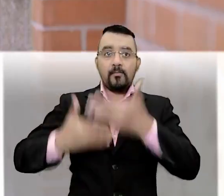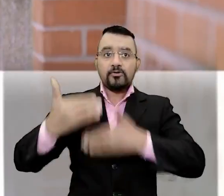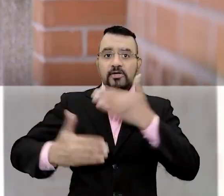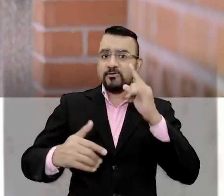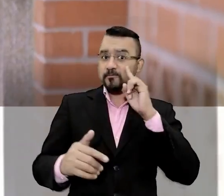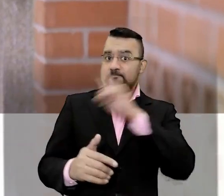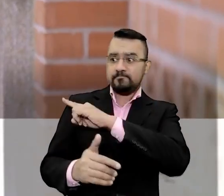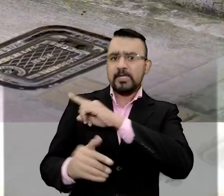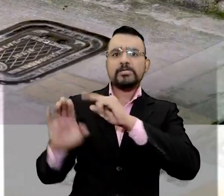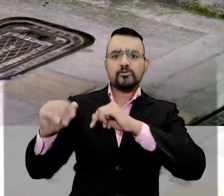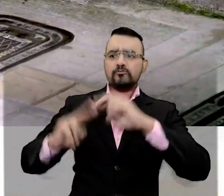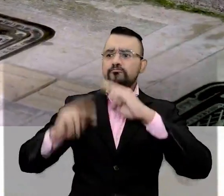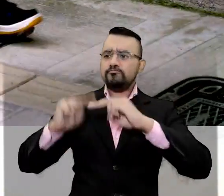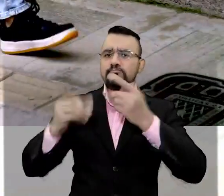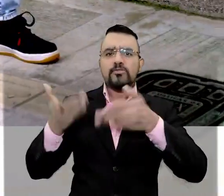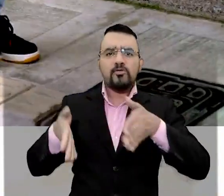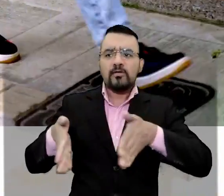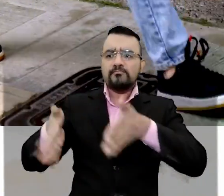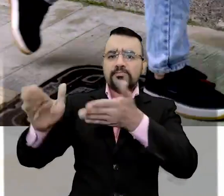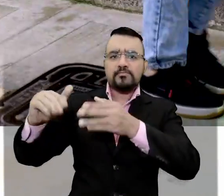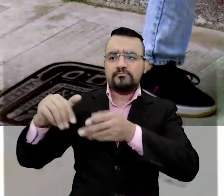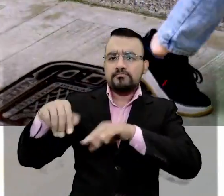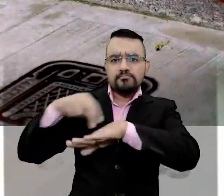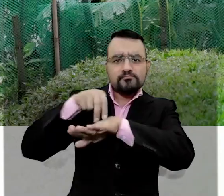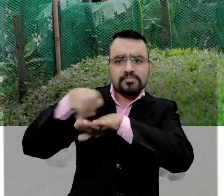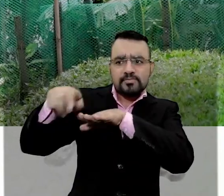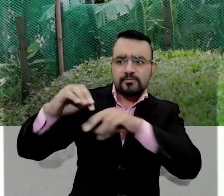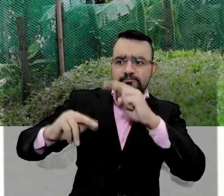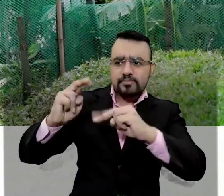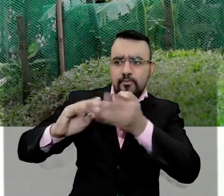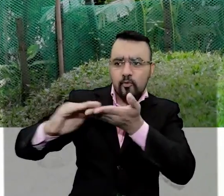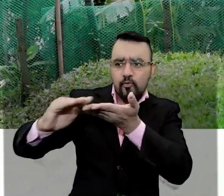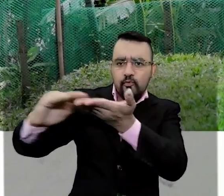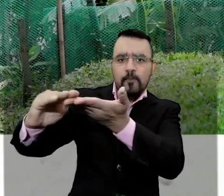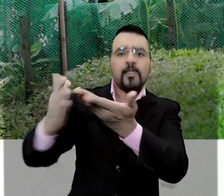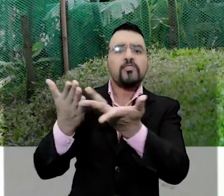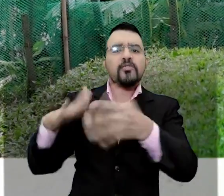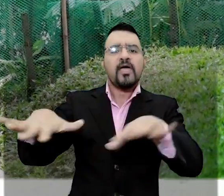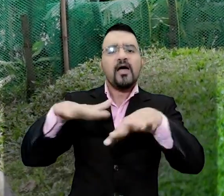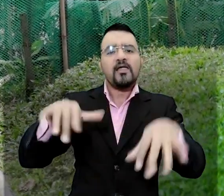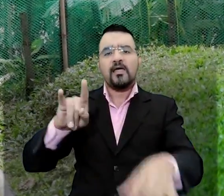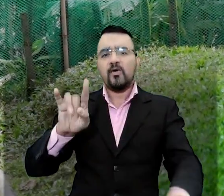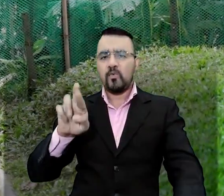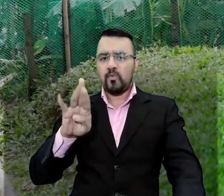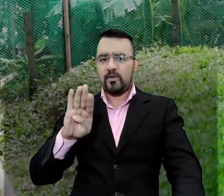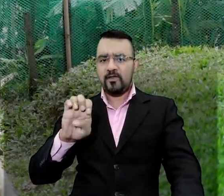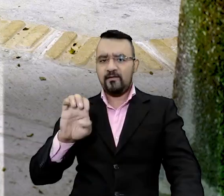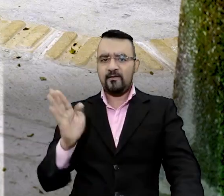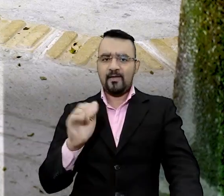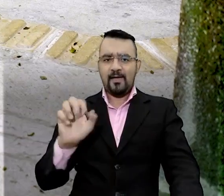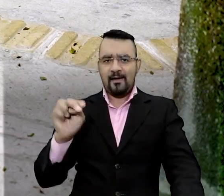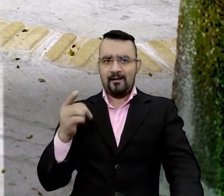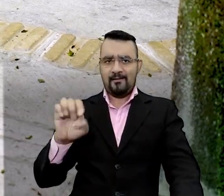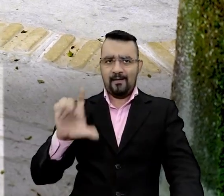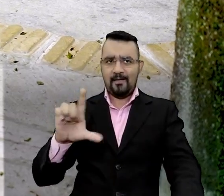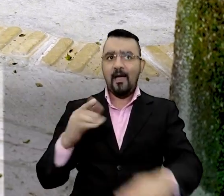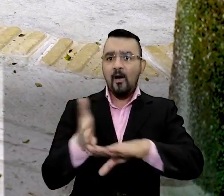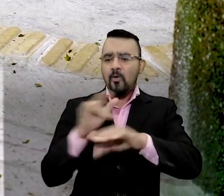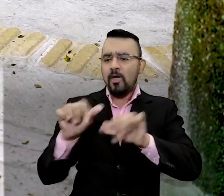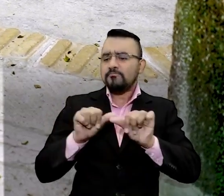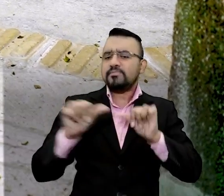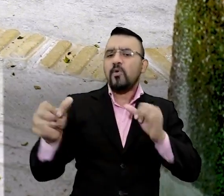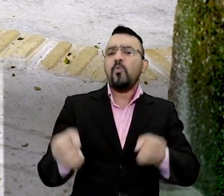avanzan las obras de construcción y mejoramiento de andenes en zona urbana del municipio de Envigado. En el barrio Uribe Ángel Parte Plana, se entregaron más